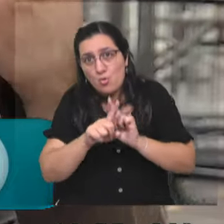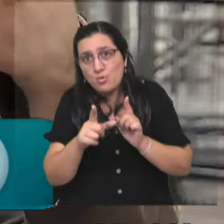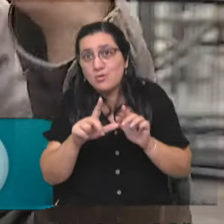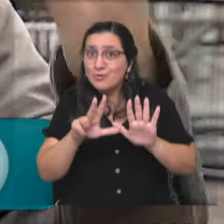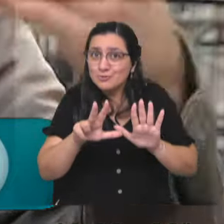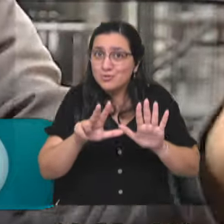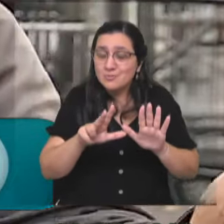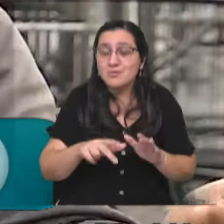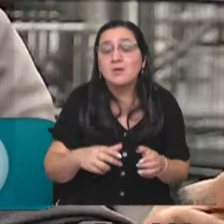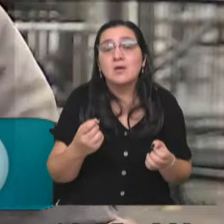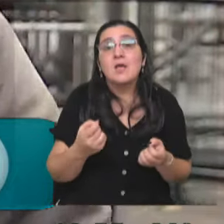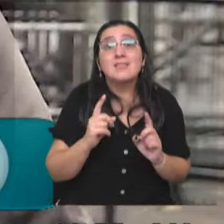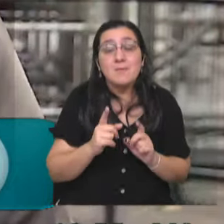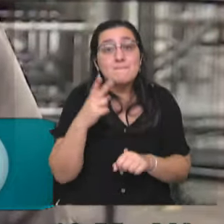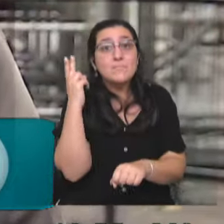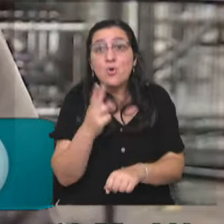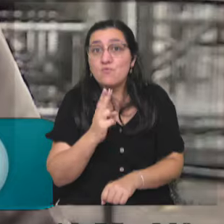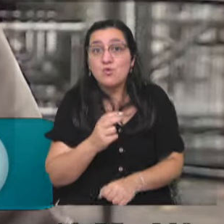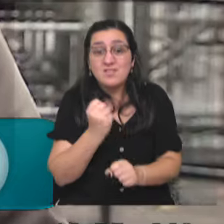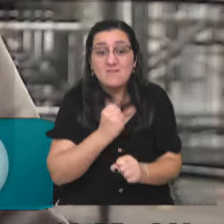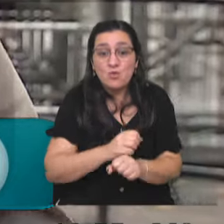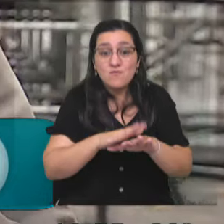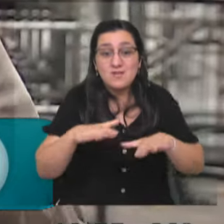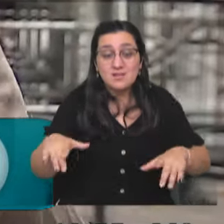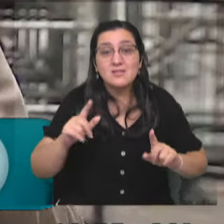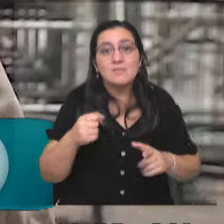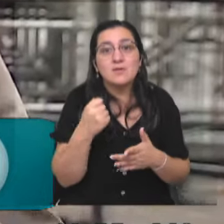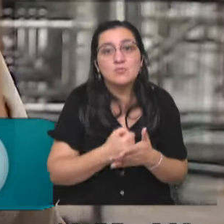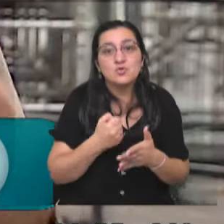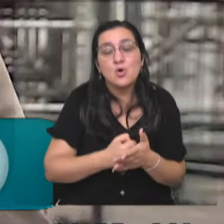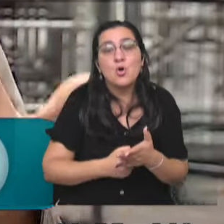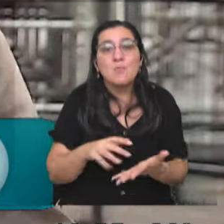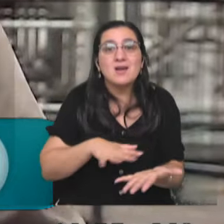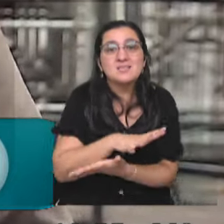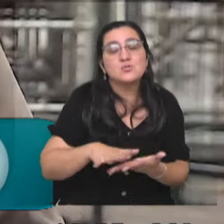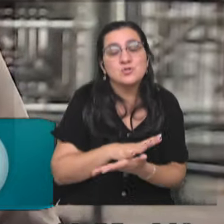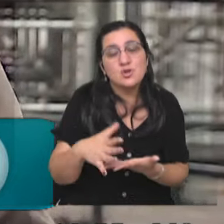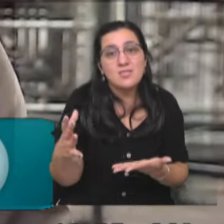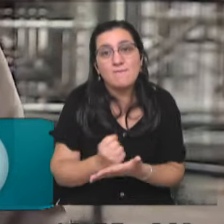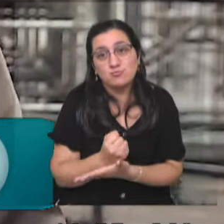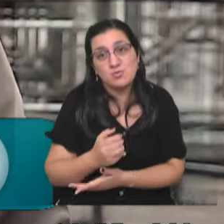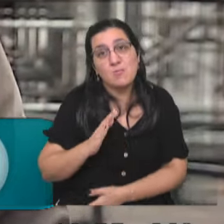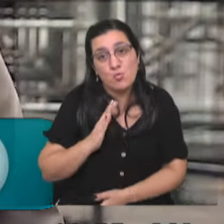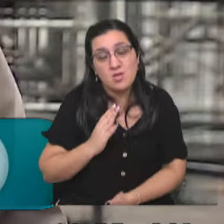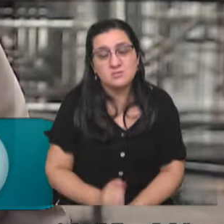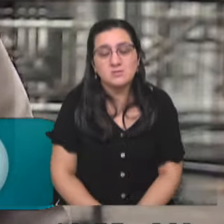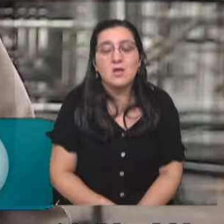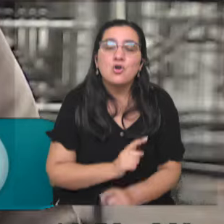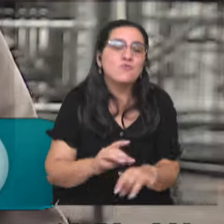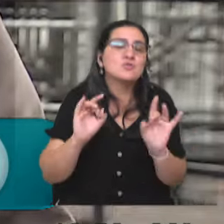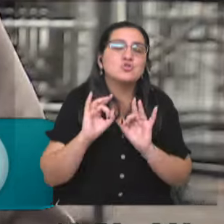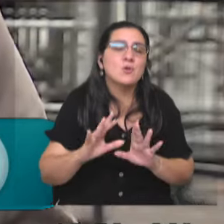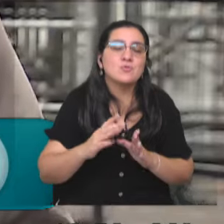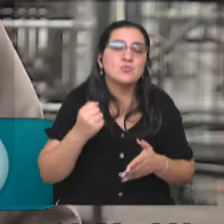vez prohibió el trabajo infantil y una lucha que también puso arriba de la mesa las condiciones de superexplotación en la que estaban las mujeres. O sea, no fue solo una